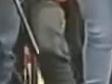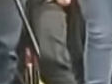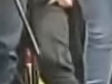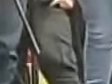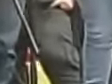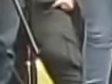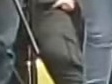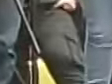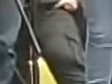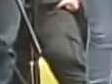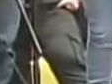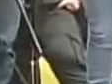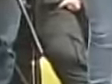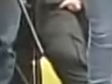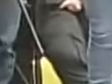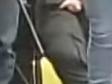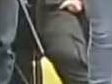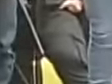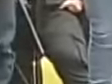vámonos pa' allá,